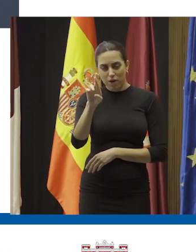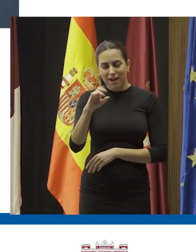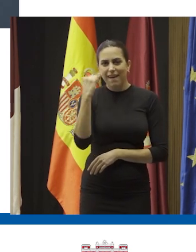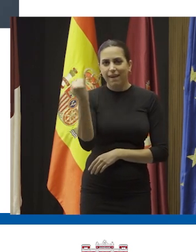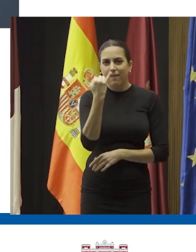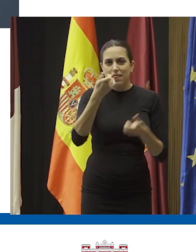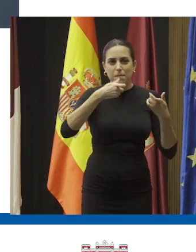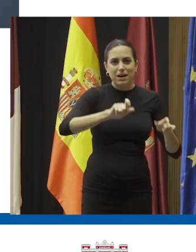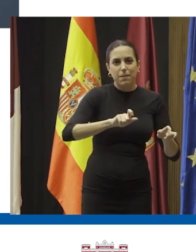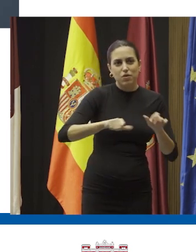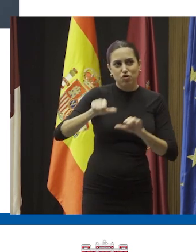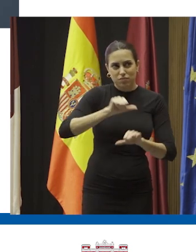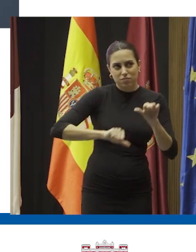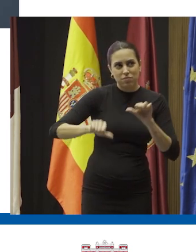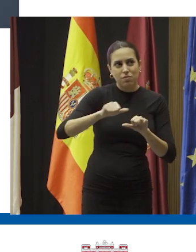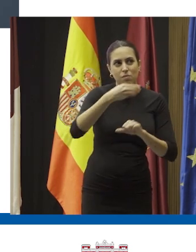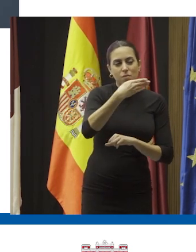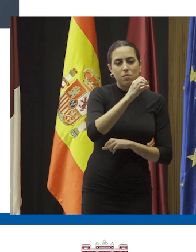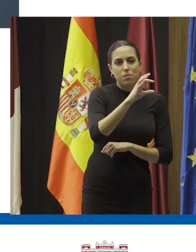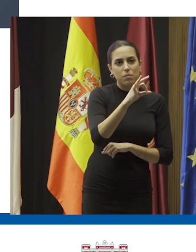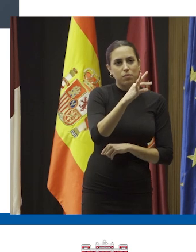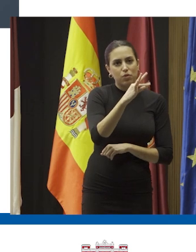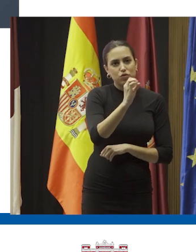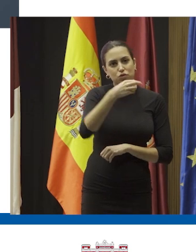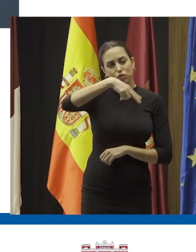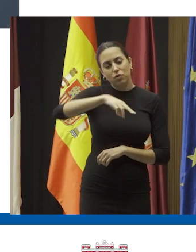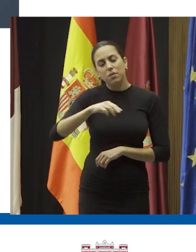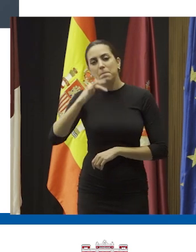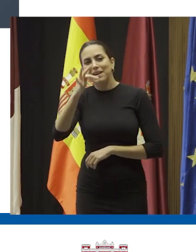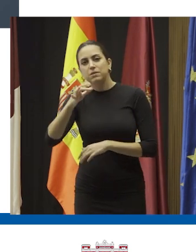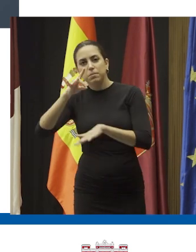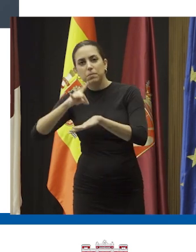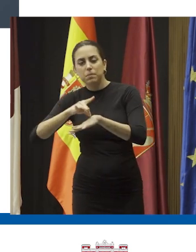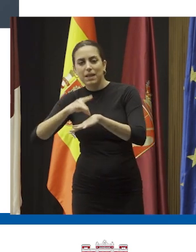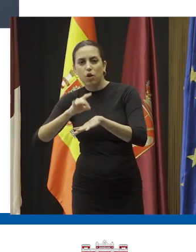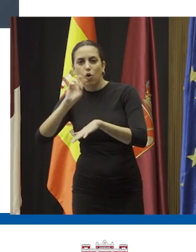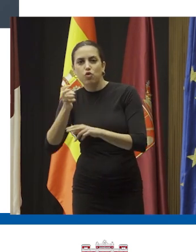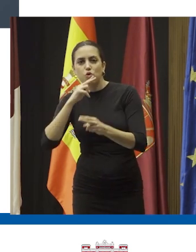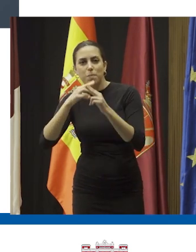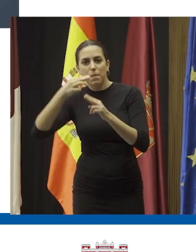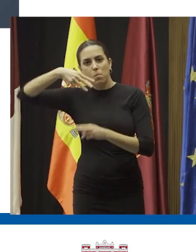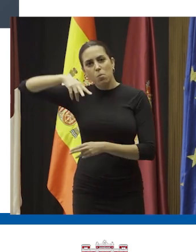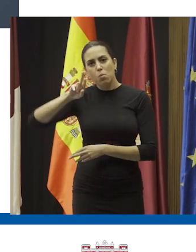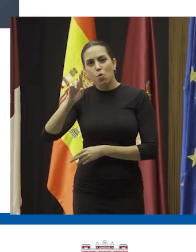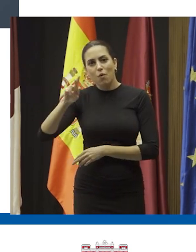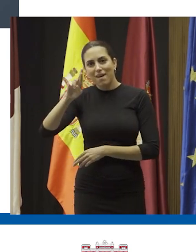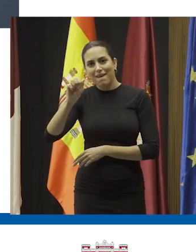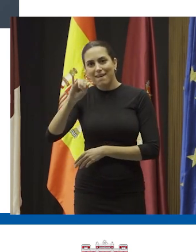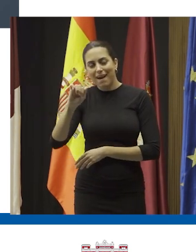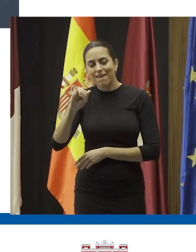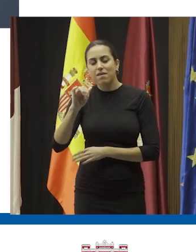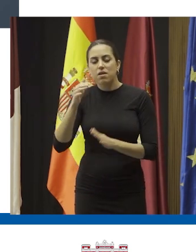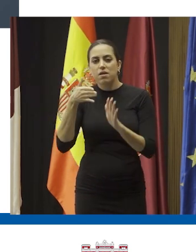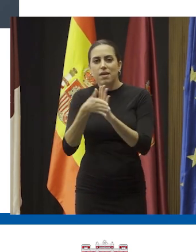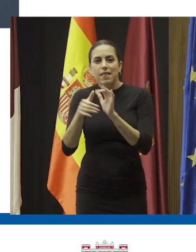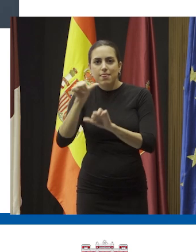cirujano es Peter Murray, que curiosamente era un cirujano plástico. Y aquí a la derecha, en la puertecita, asomando un poco,